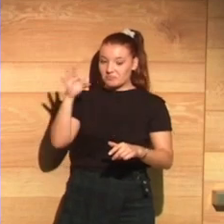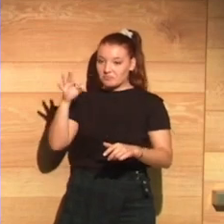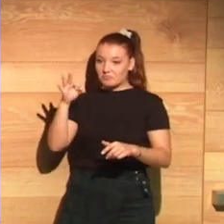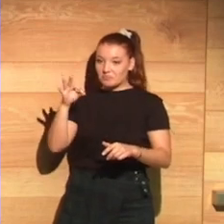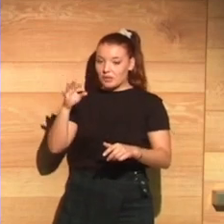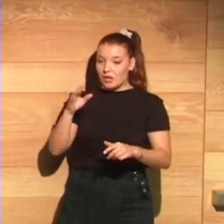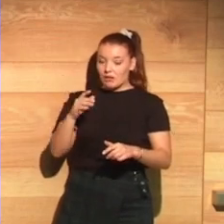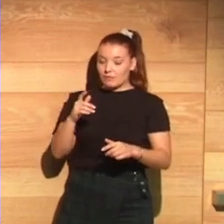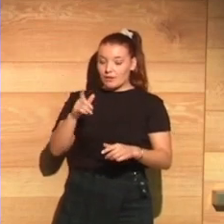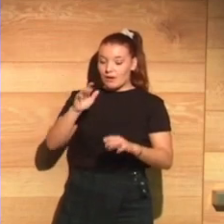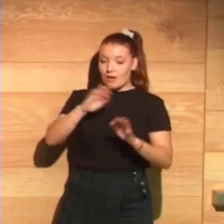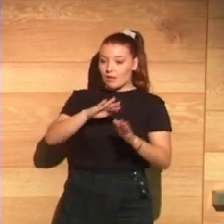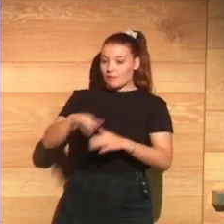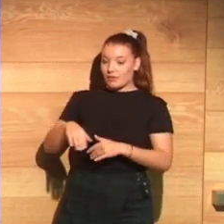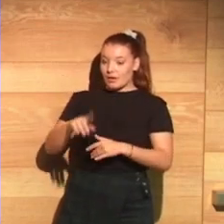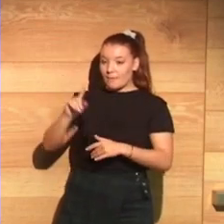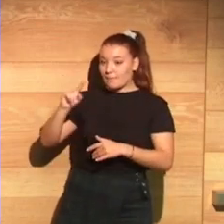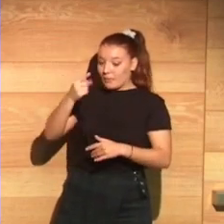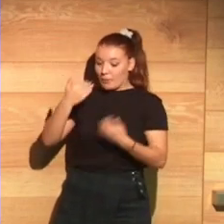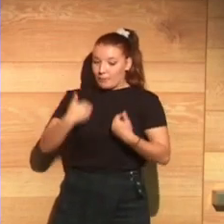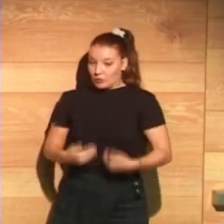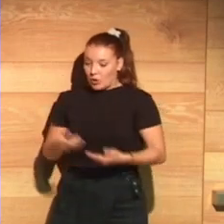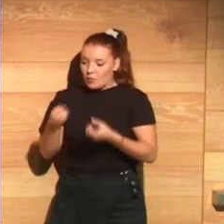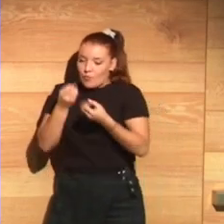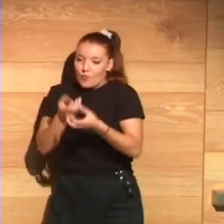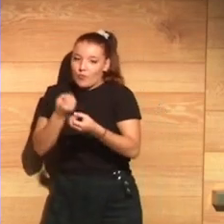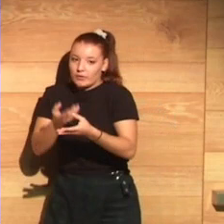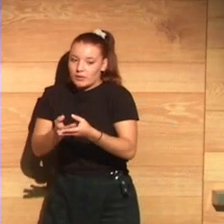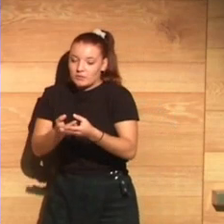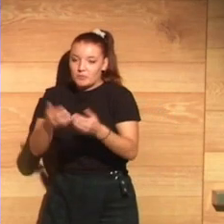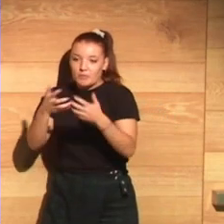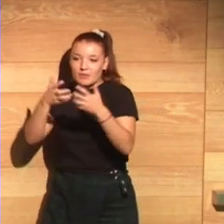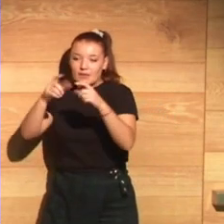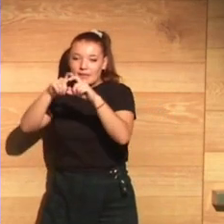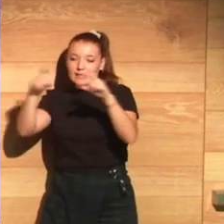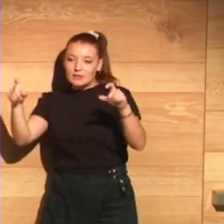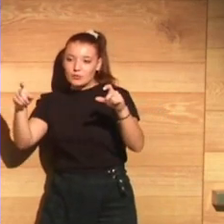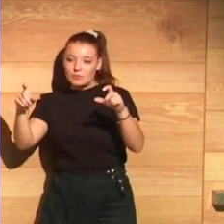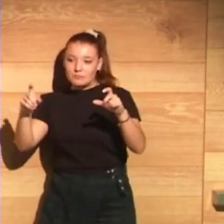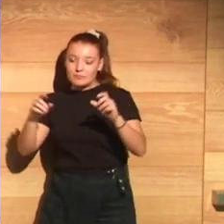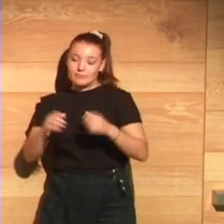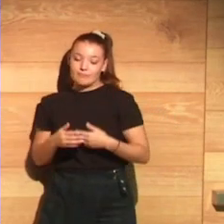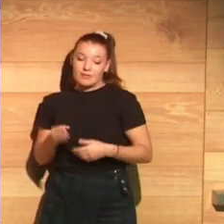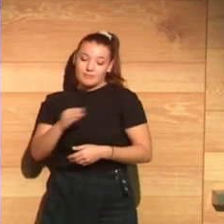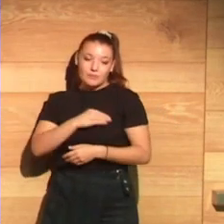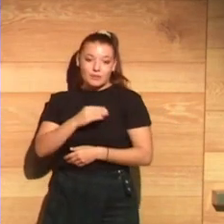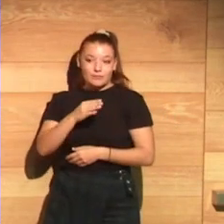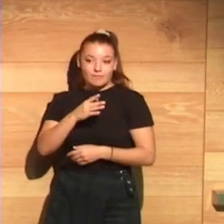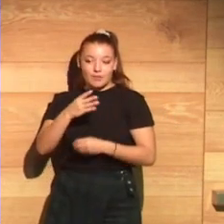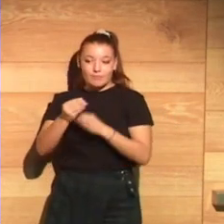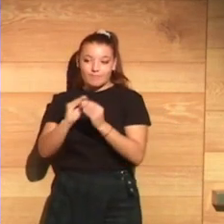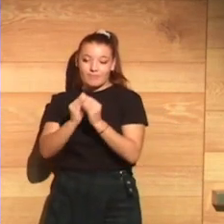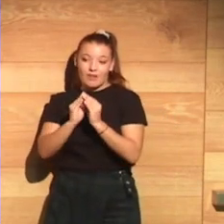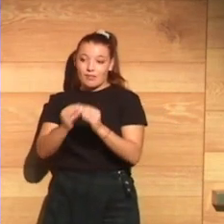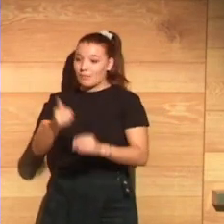papel, conectado evidentemente con, al ser un relato en primera persona, con lo que ella estaba pasando, pero sí que hablas de